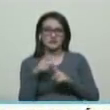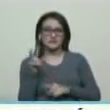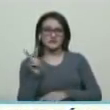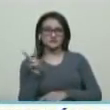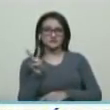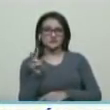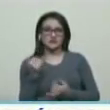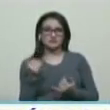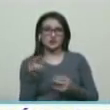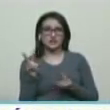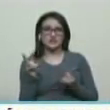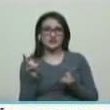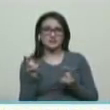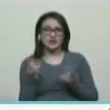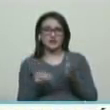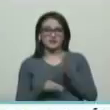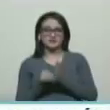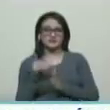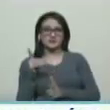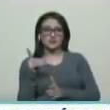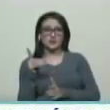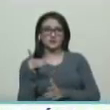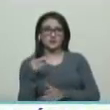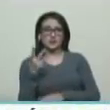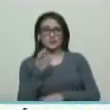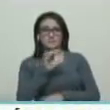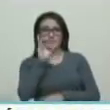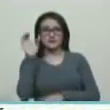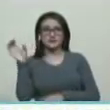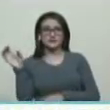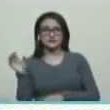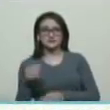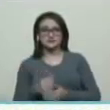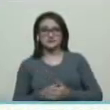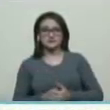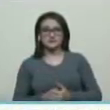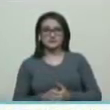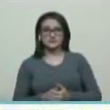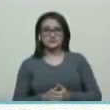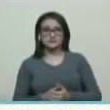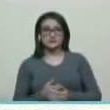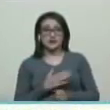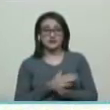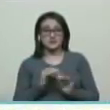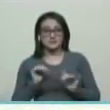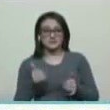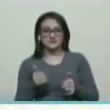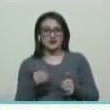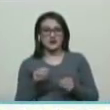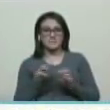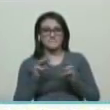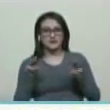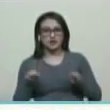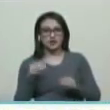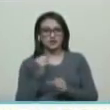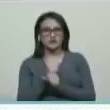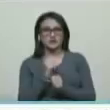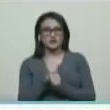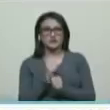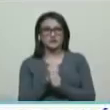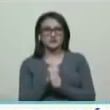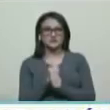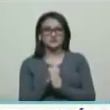ámbitos estratégicos para el desarrollo de ambos países. Antes de comenzar el método de trabajo,